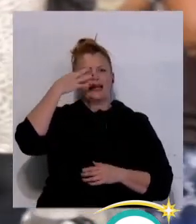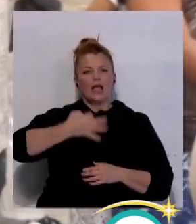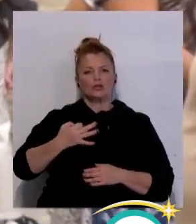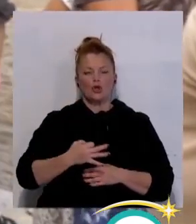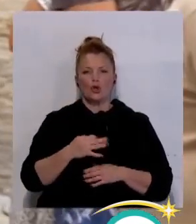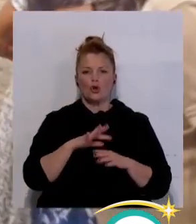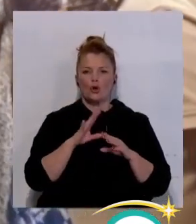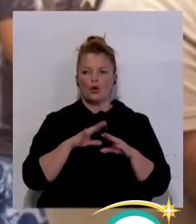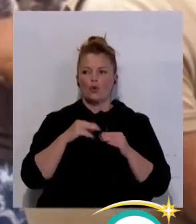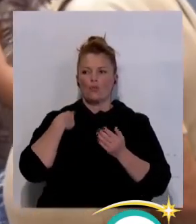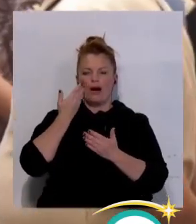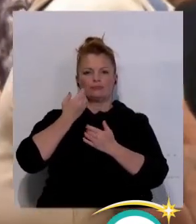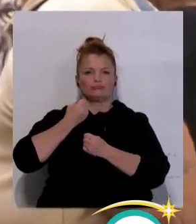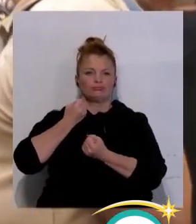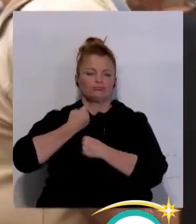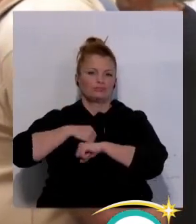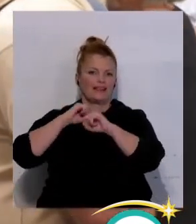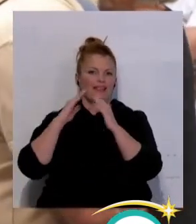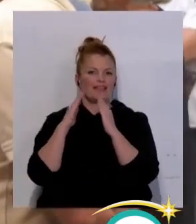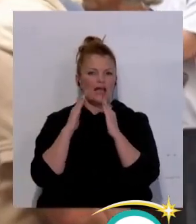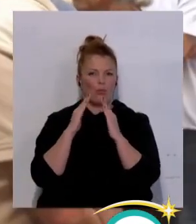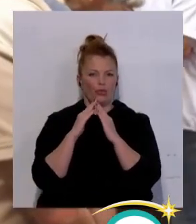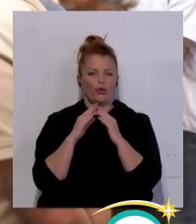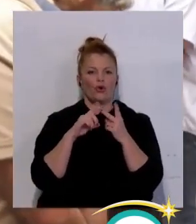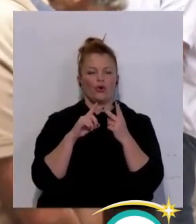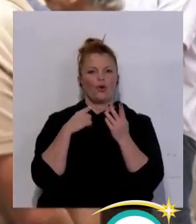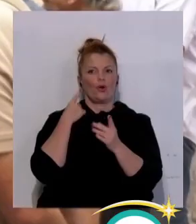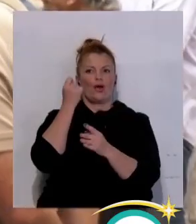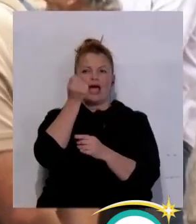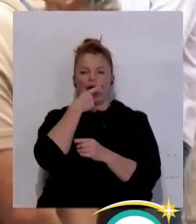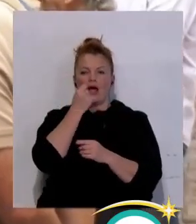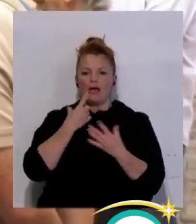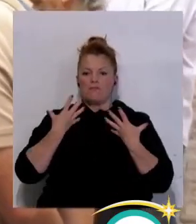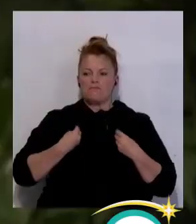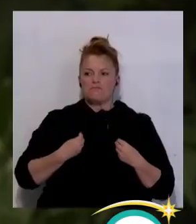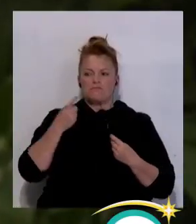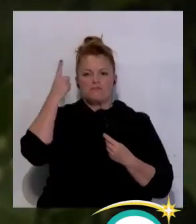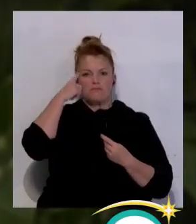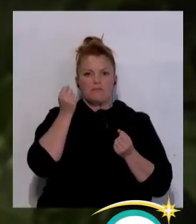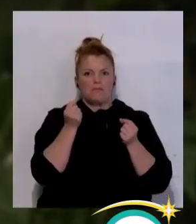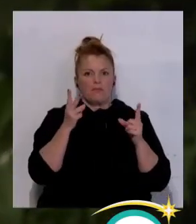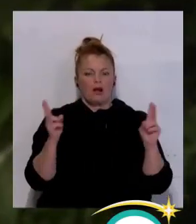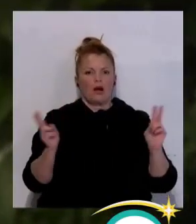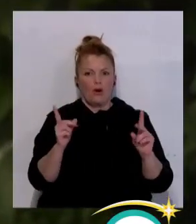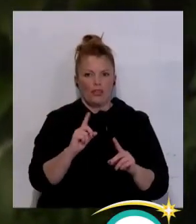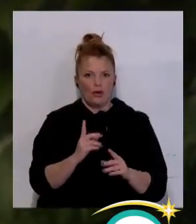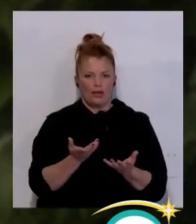de desahucio y que le hemos mandado un antidepresivo y un ansiolítico y no reacciona.